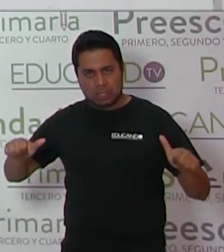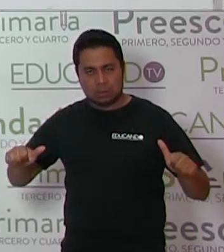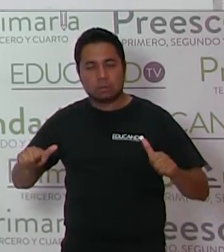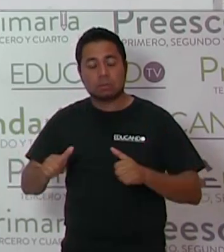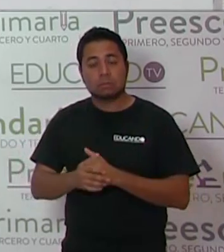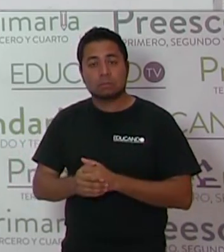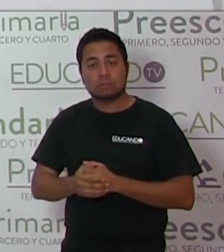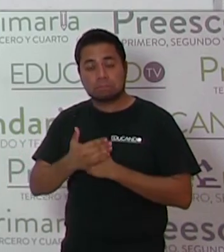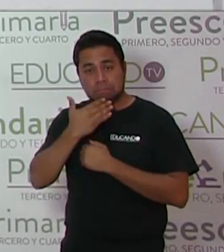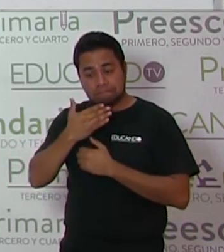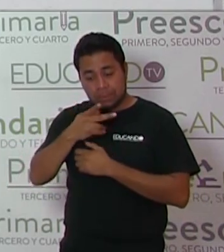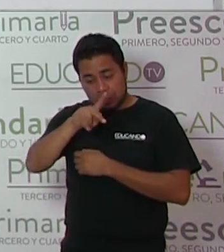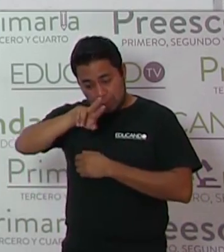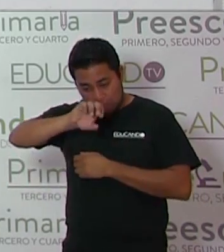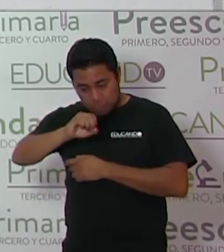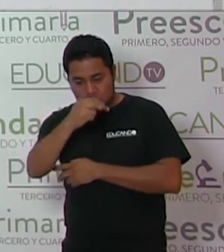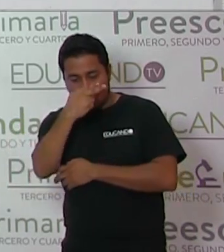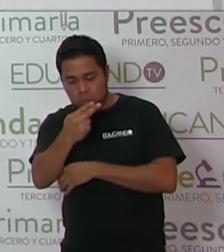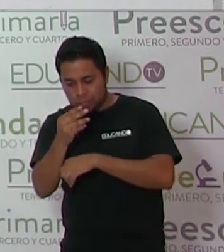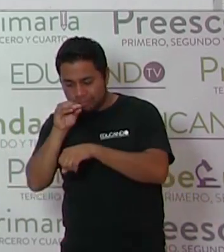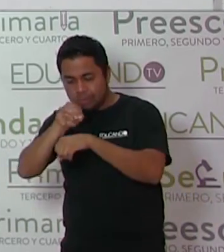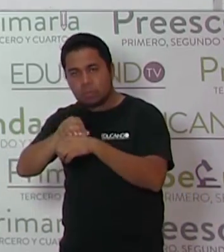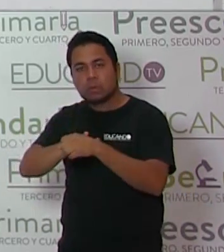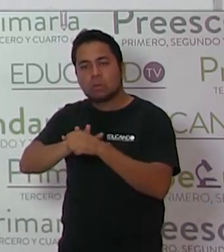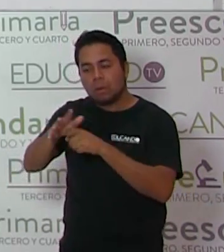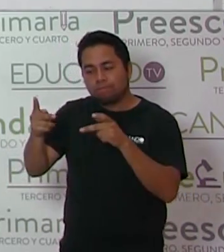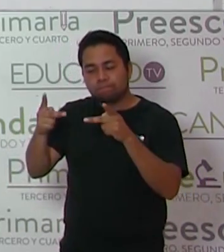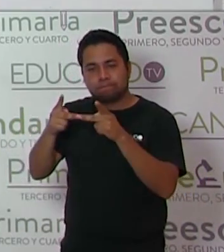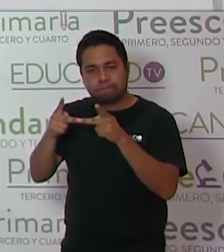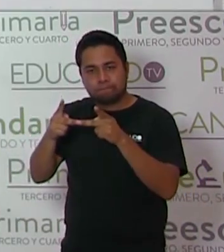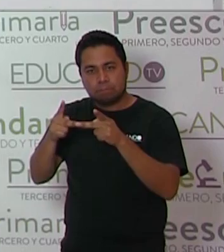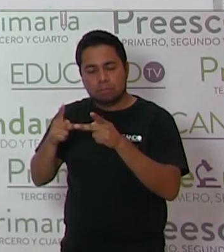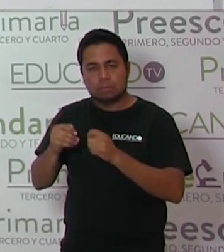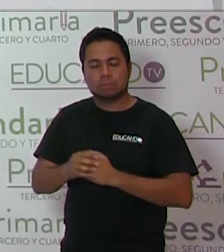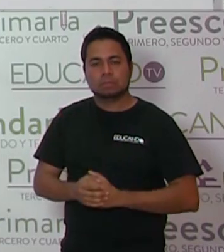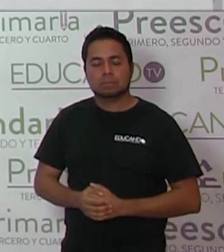persona gramatical. Y el pronombre corresponde a